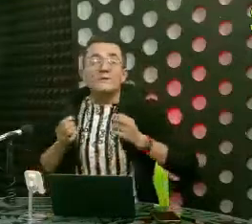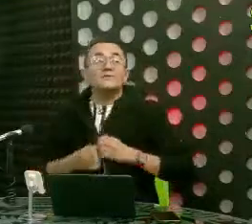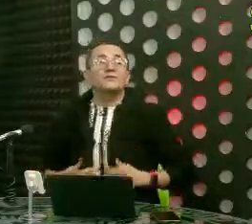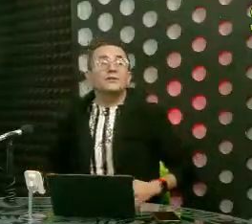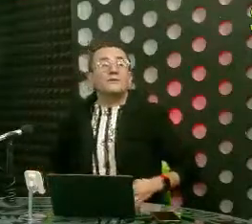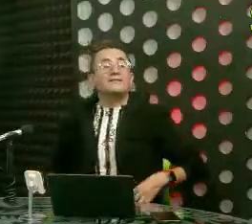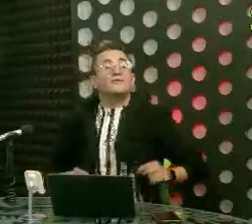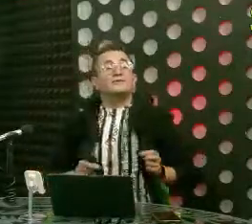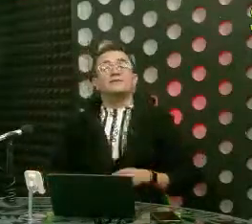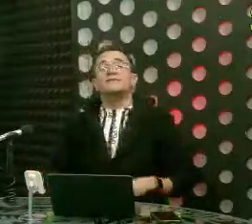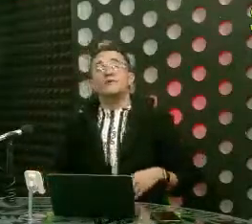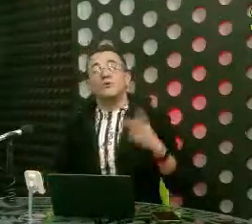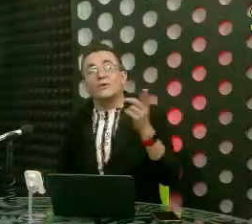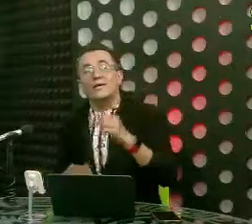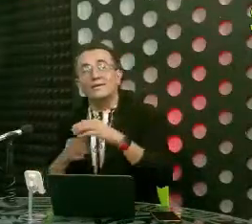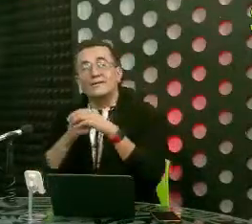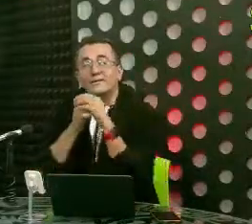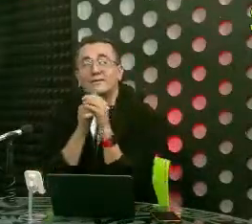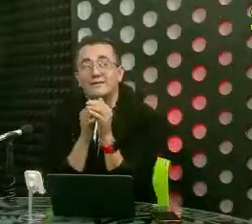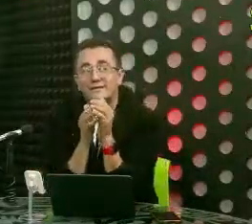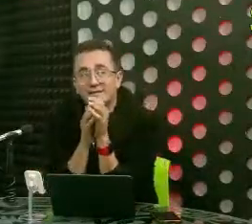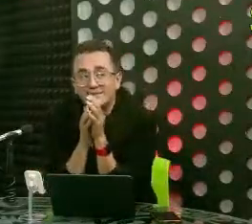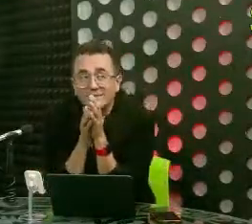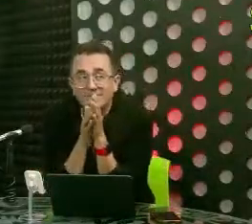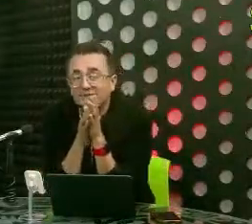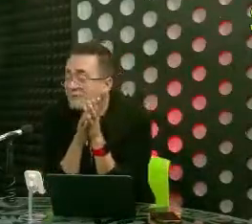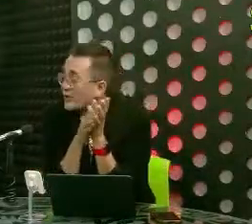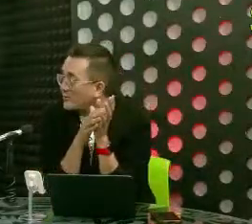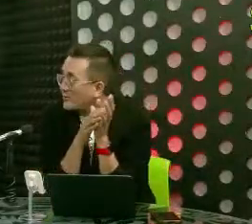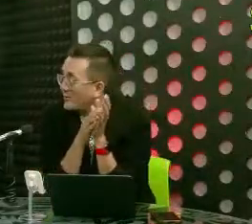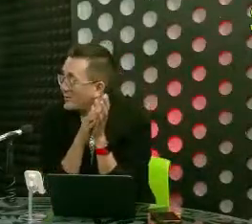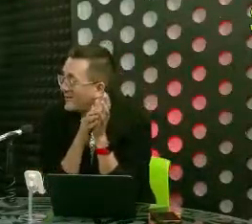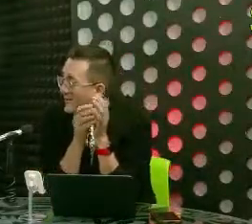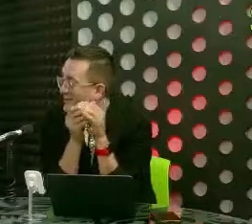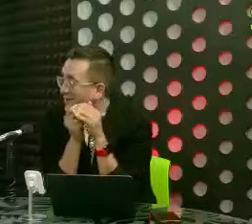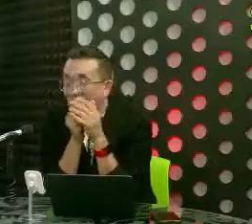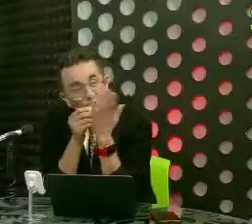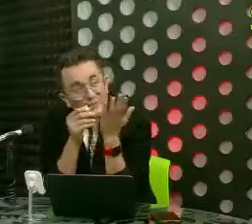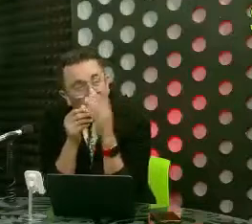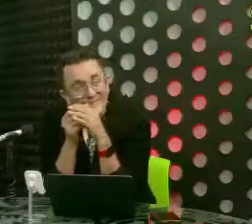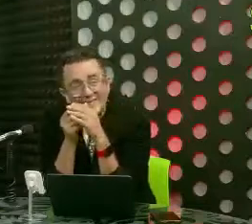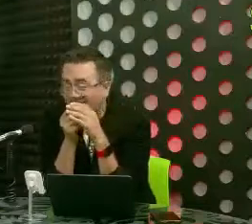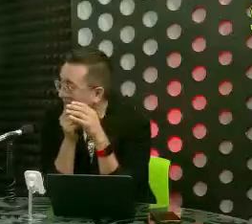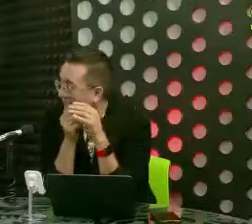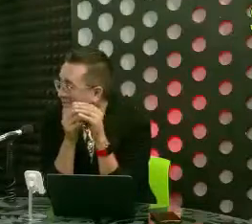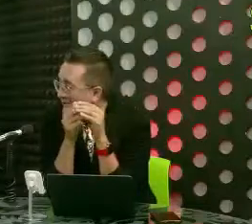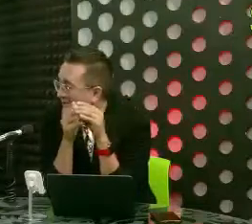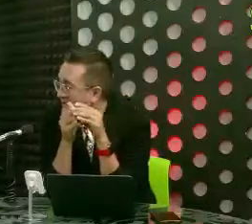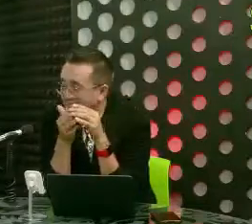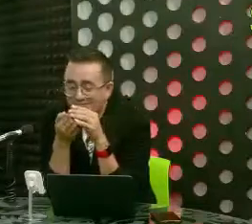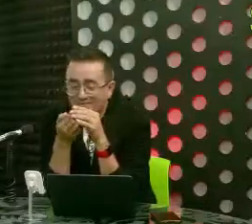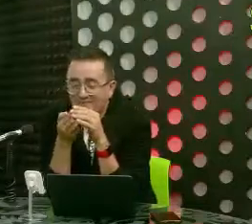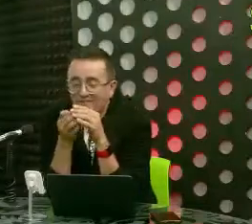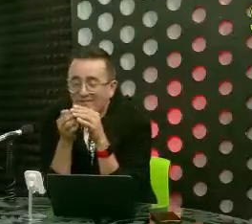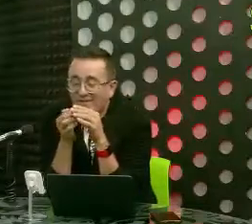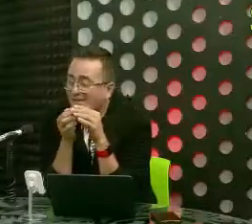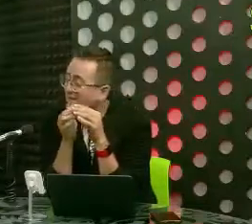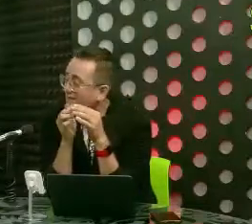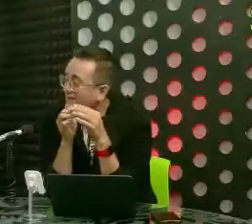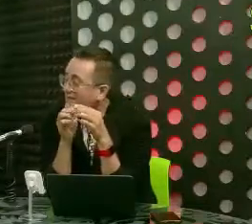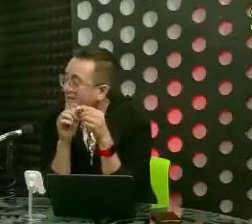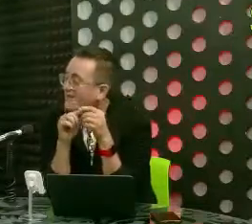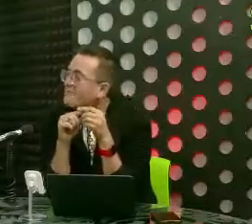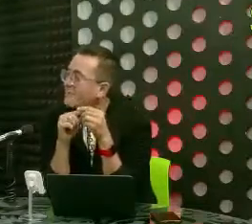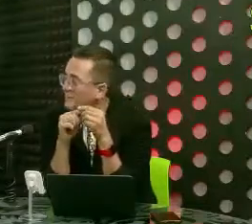Digo, esperemos que no le pase lo de este chico Caleb que lamentablemente murió por andar justamente creyendo bueno, que... Bueno, vamos a respetar